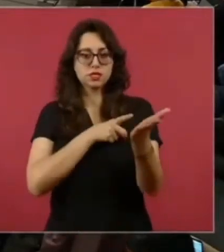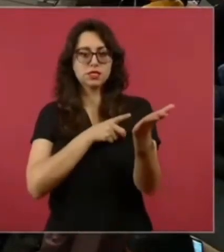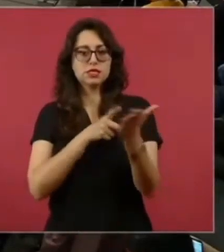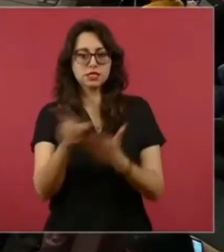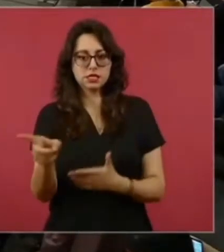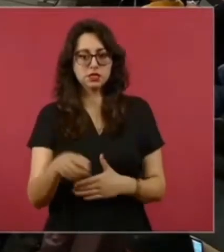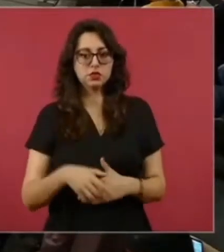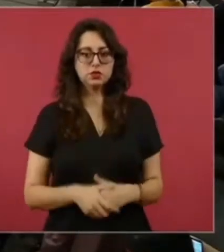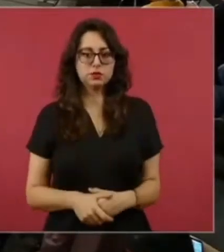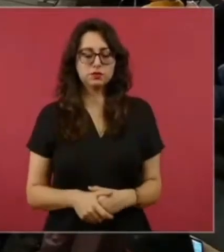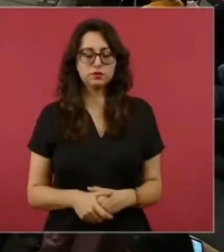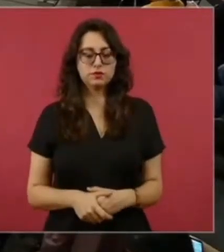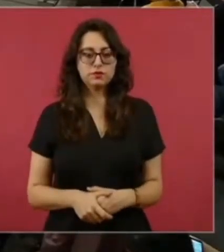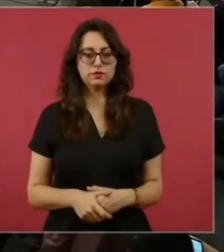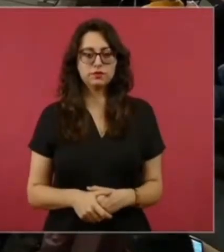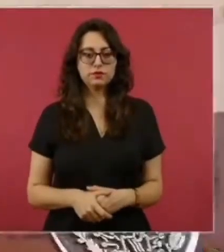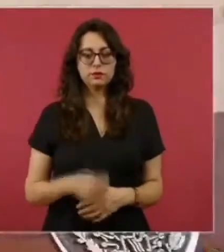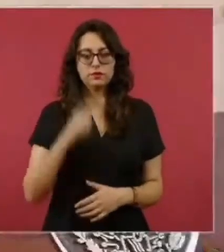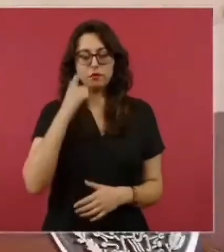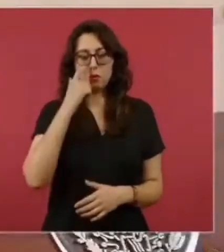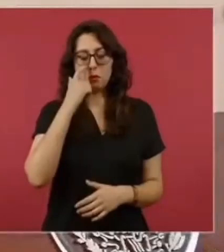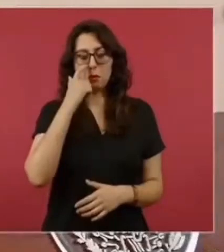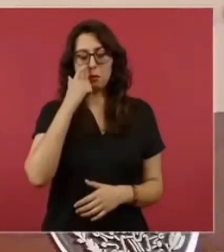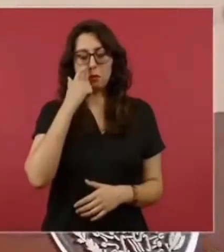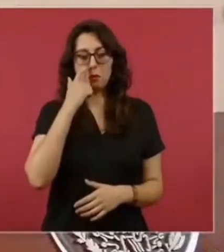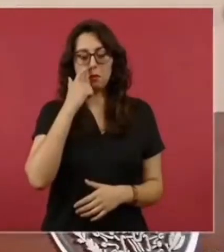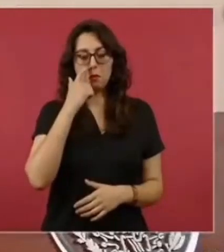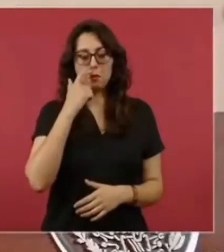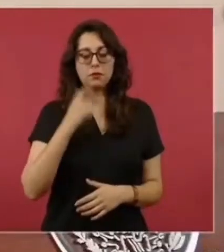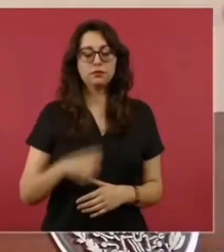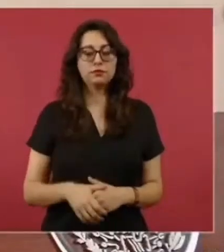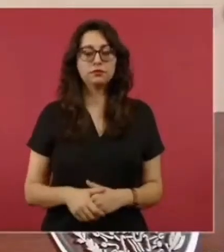Aquí han venido personas